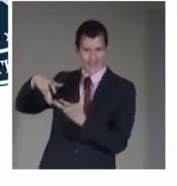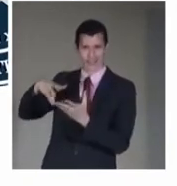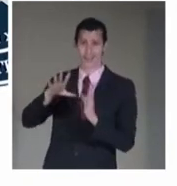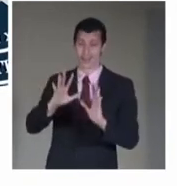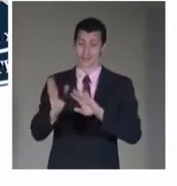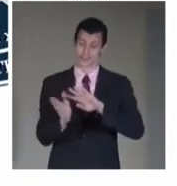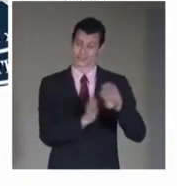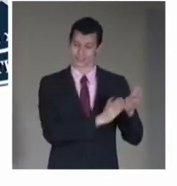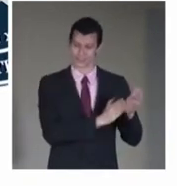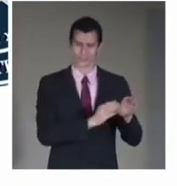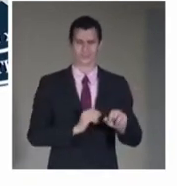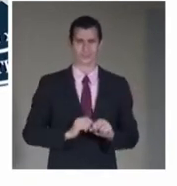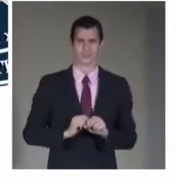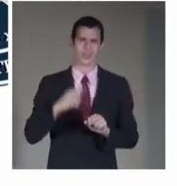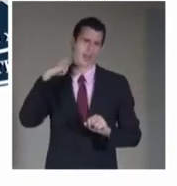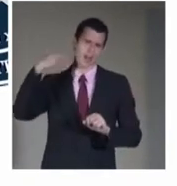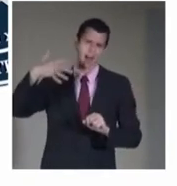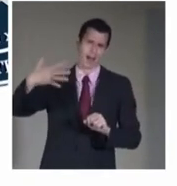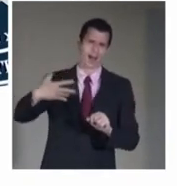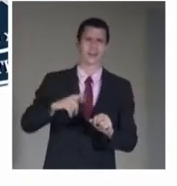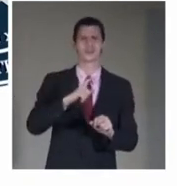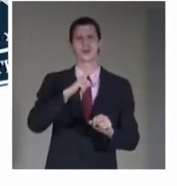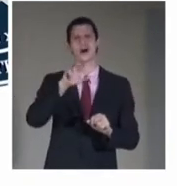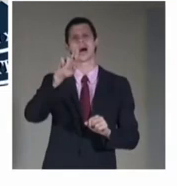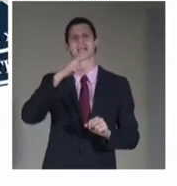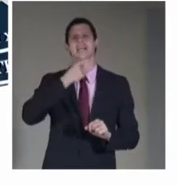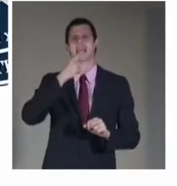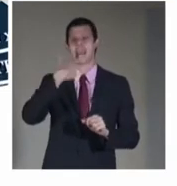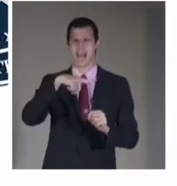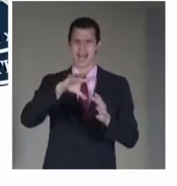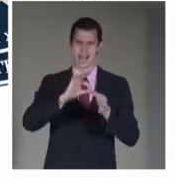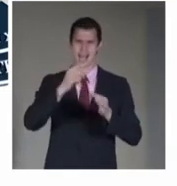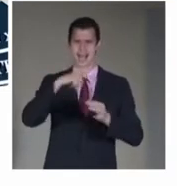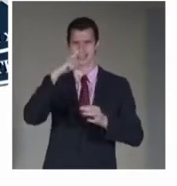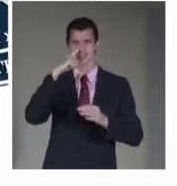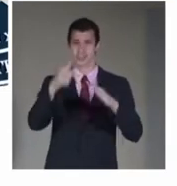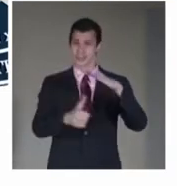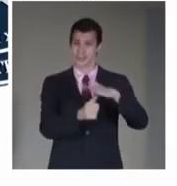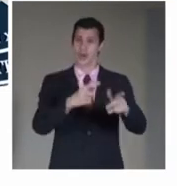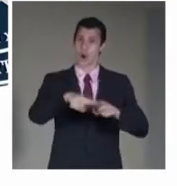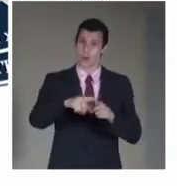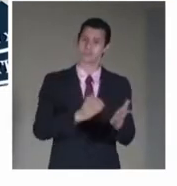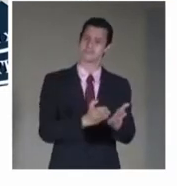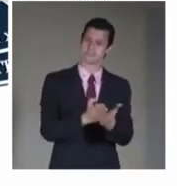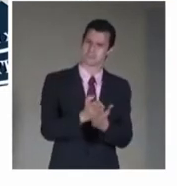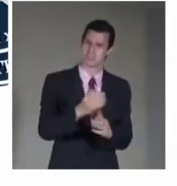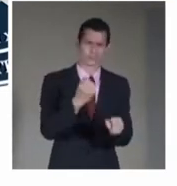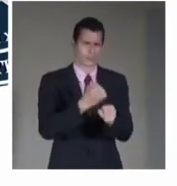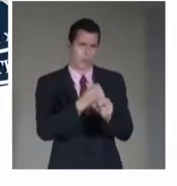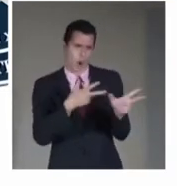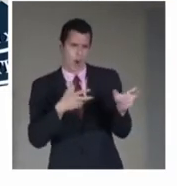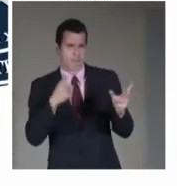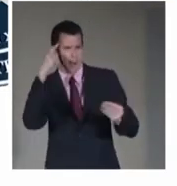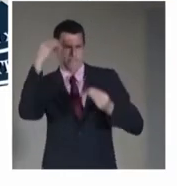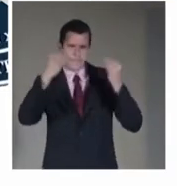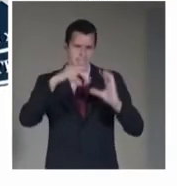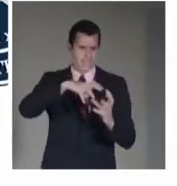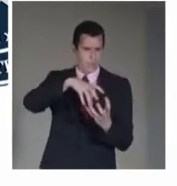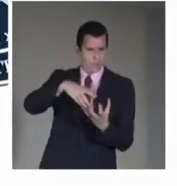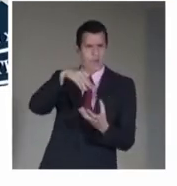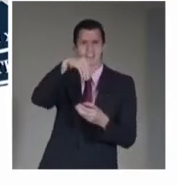habido una continuidad con en los años de clinton también por supuesto durante todos estos años de trabajar en armas